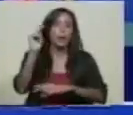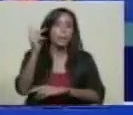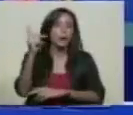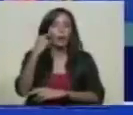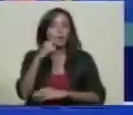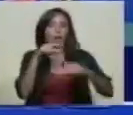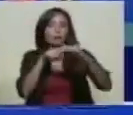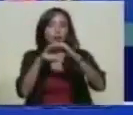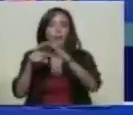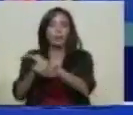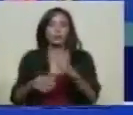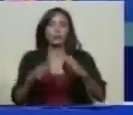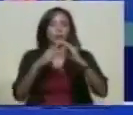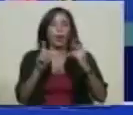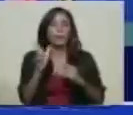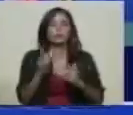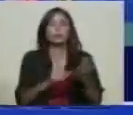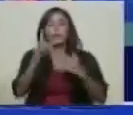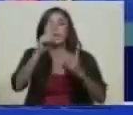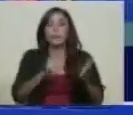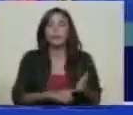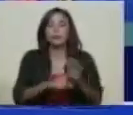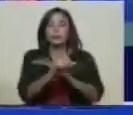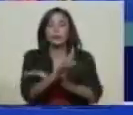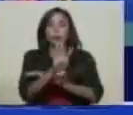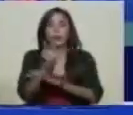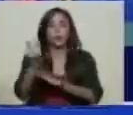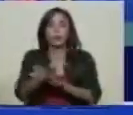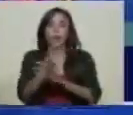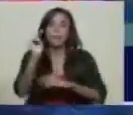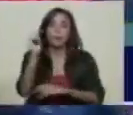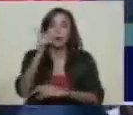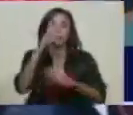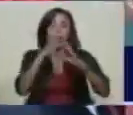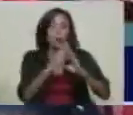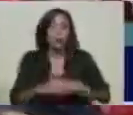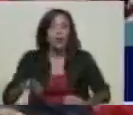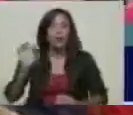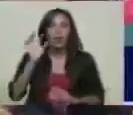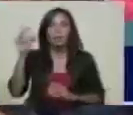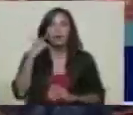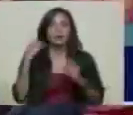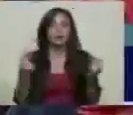PSUV en las 1142 parroquias del país de inmediato.